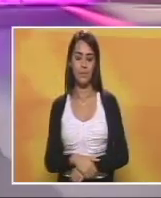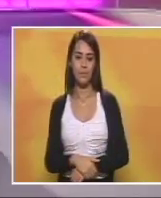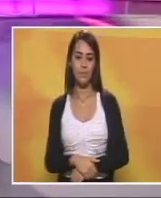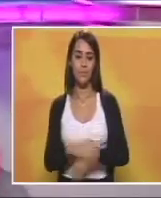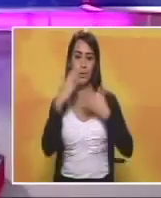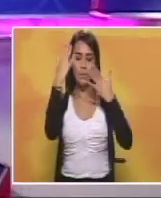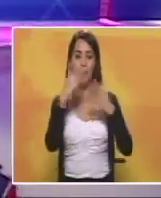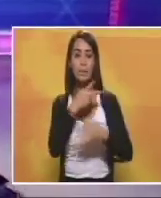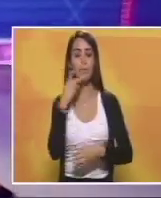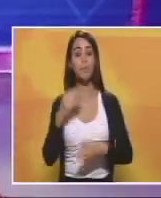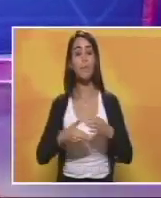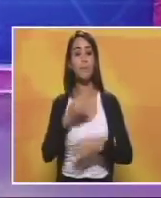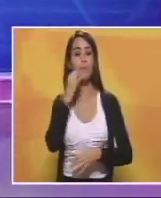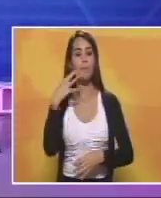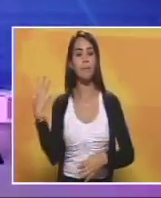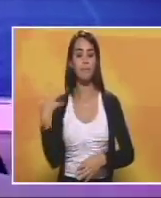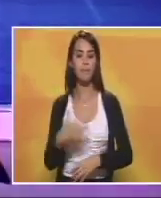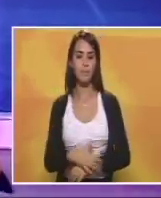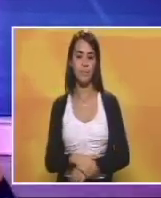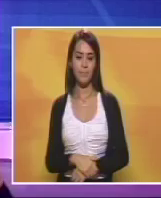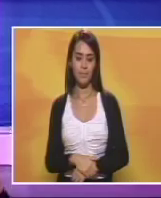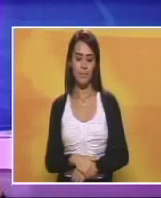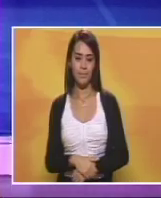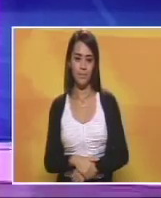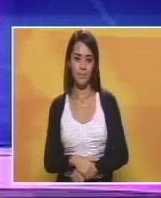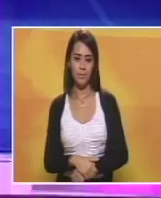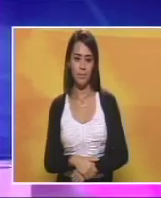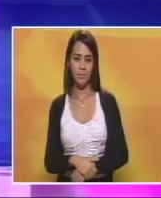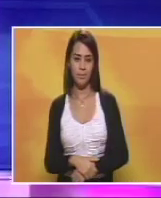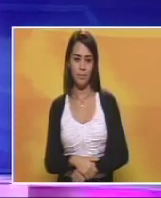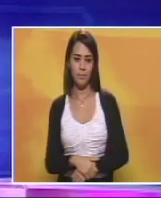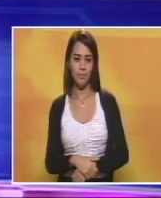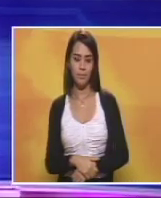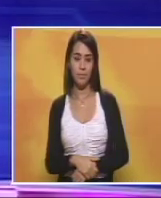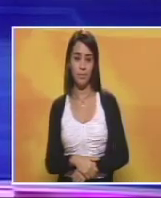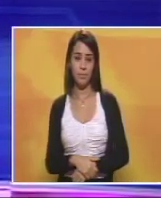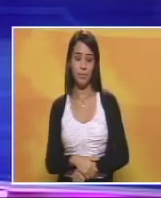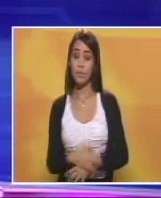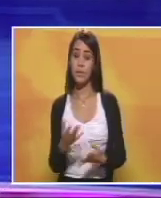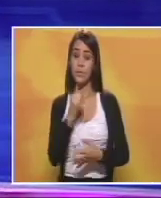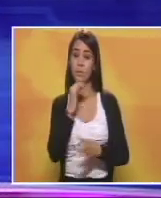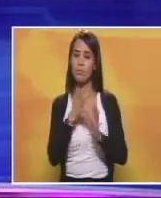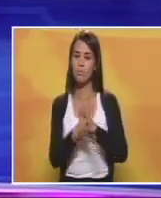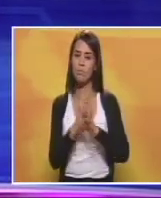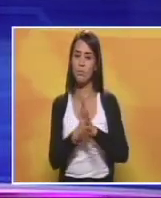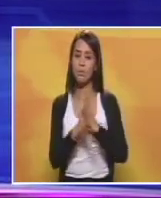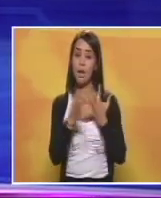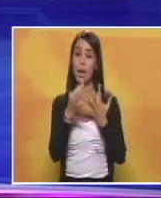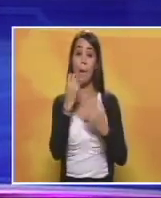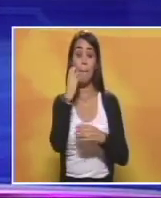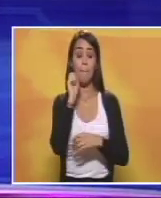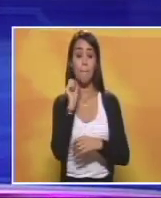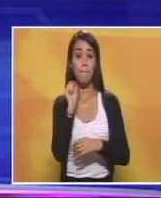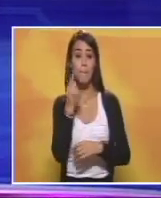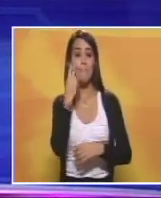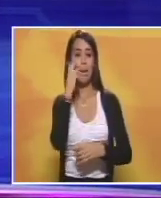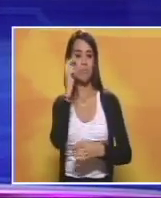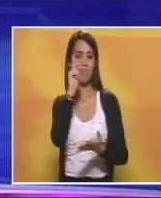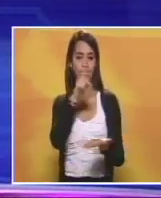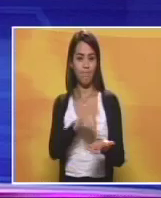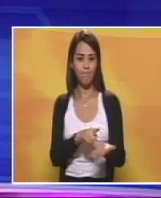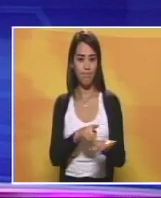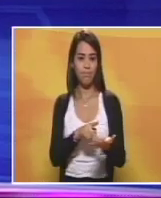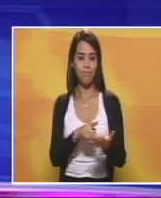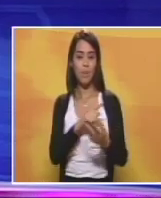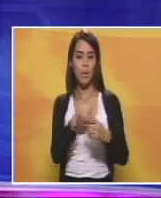hola qué tal amigos si quieren mis cuadros y estos estrenos estrellas iniciamos las noticias del mundo del espectáculo con la primera aparición de los duques de sussex en